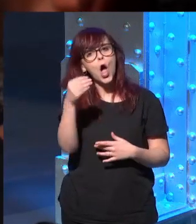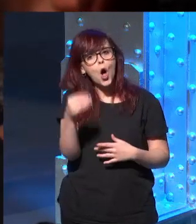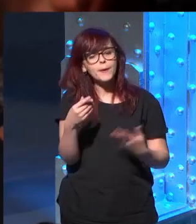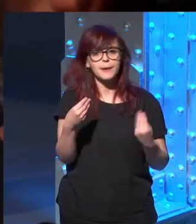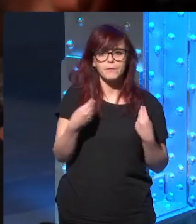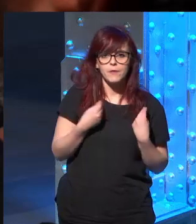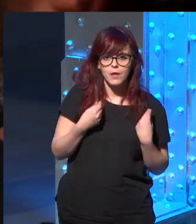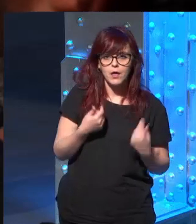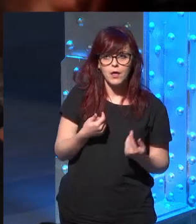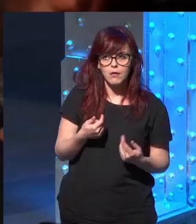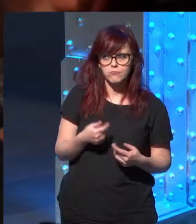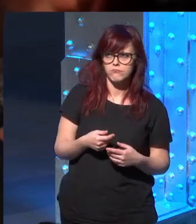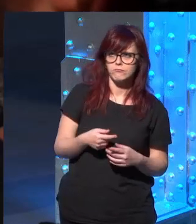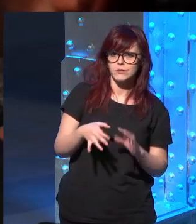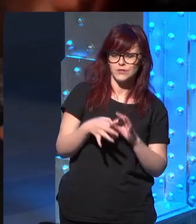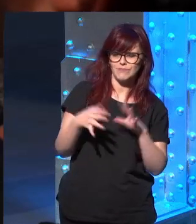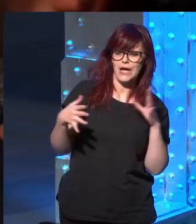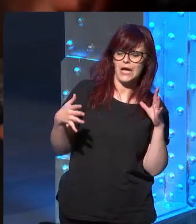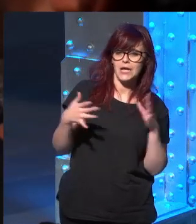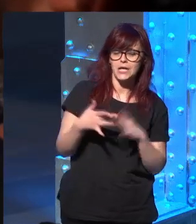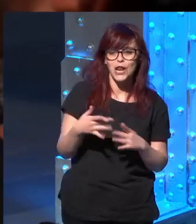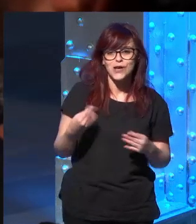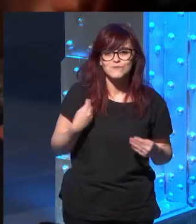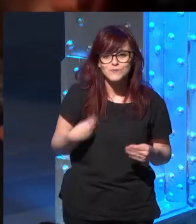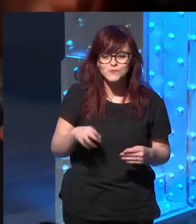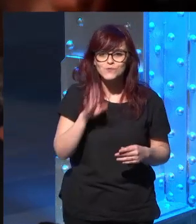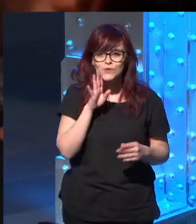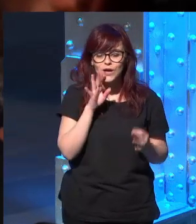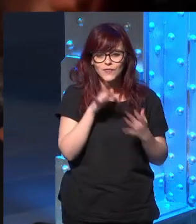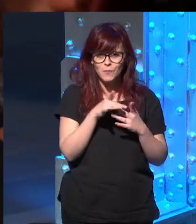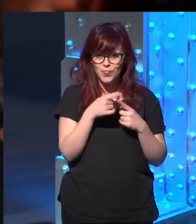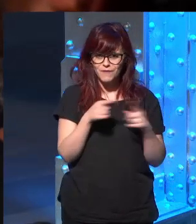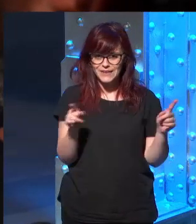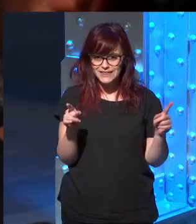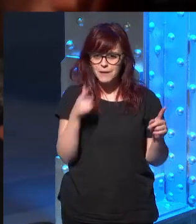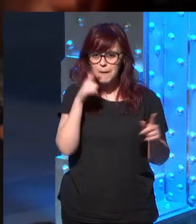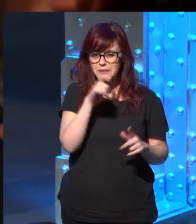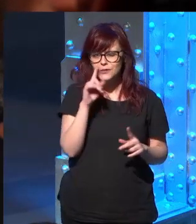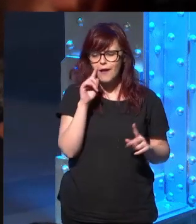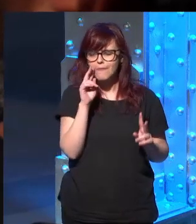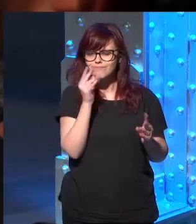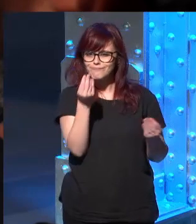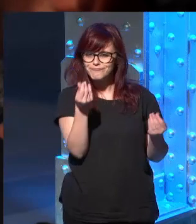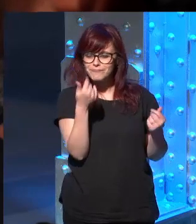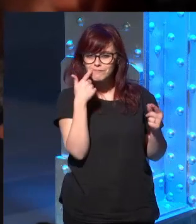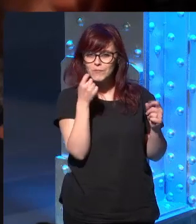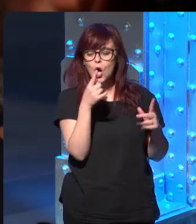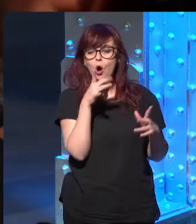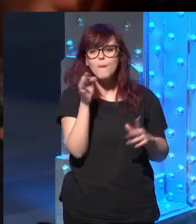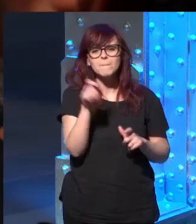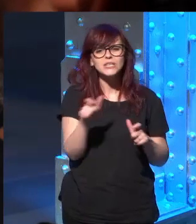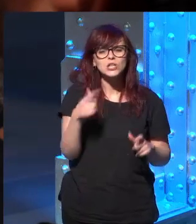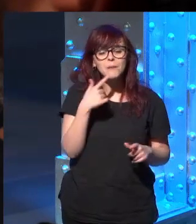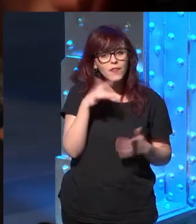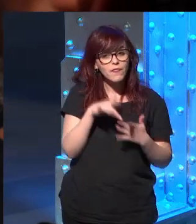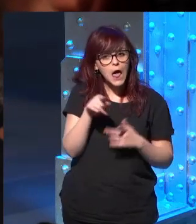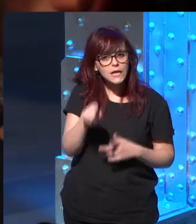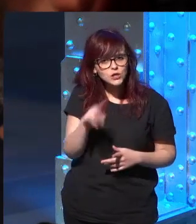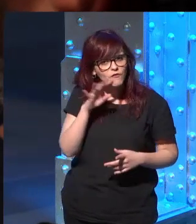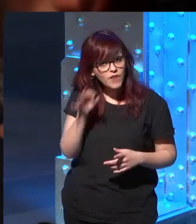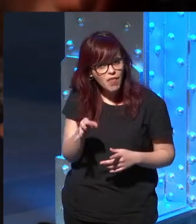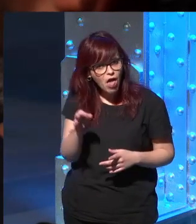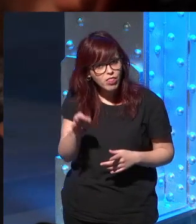vive en Madrid... Y yo, iba a Dios. Sí, lo he puesto realmente. No se ha dado cuenta. Me ha escapado. Sí, sí. Sí, y cuando mucha gente me dice... Pero esto pasó de